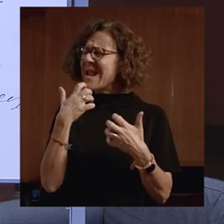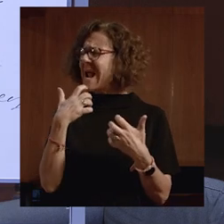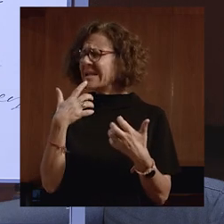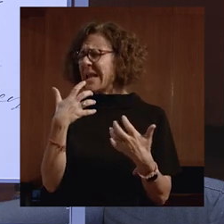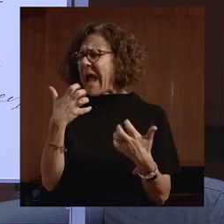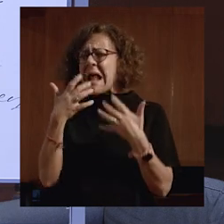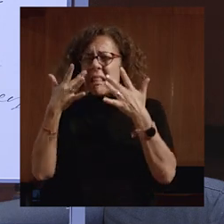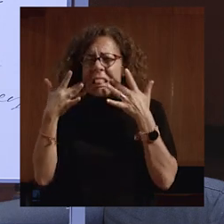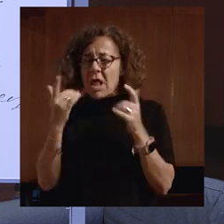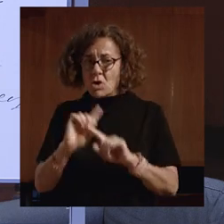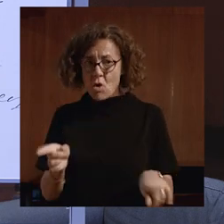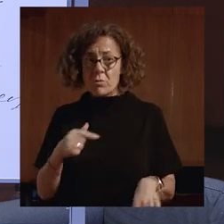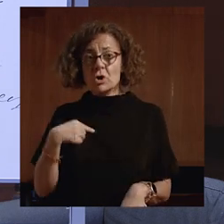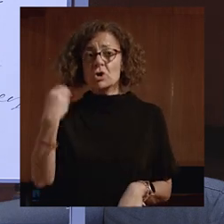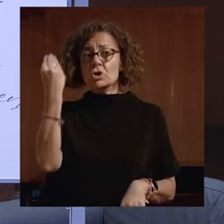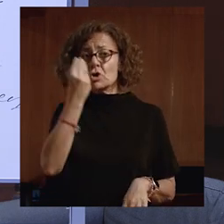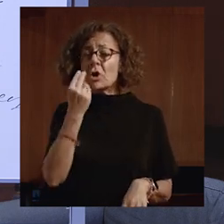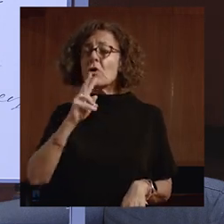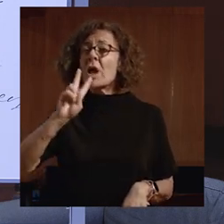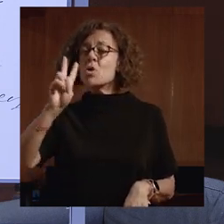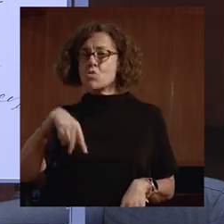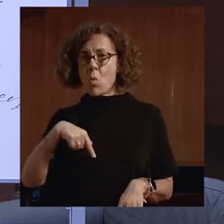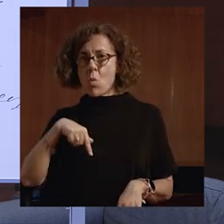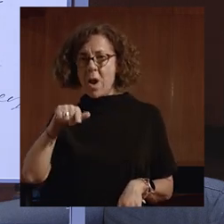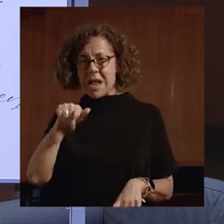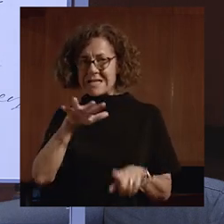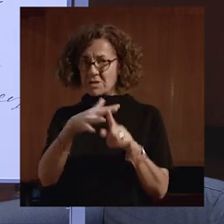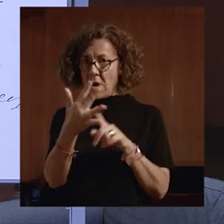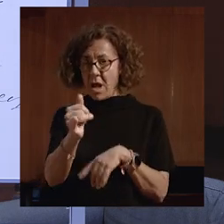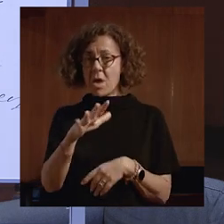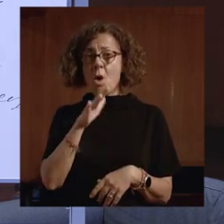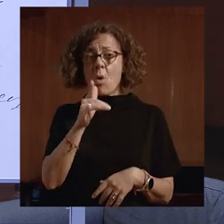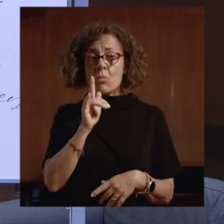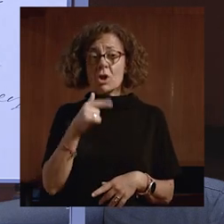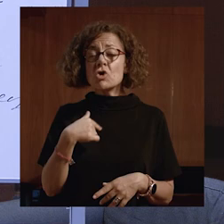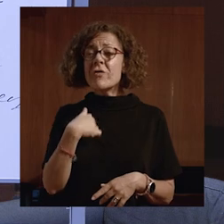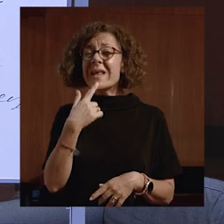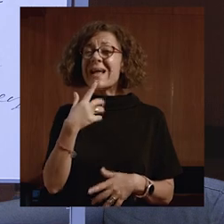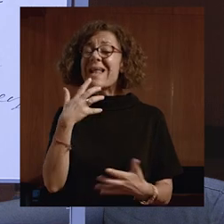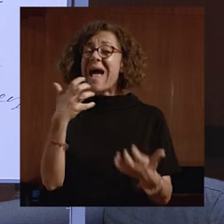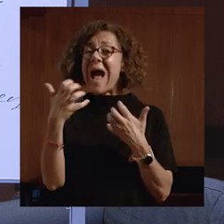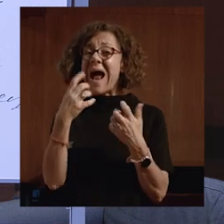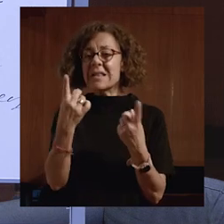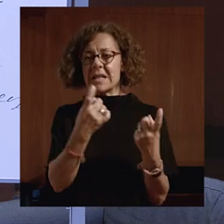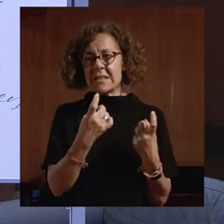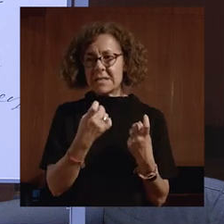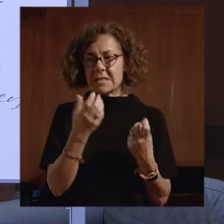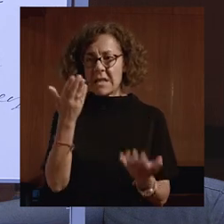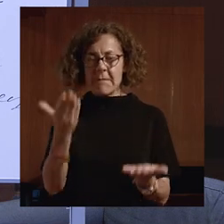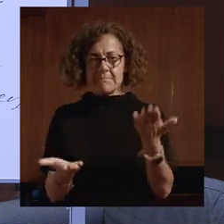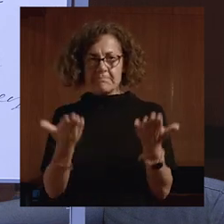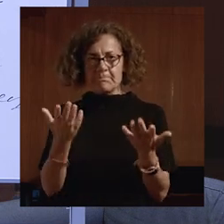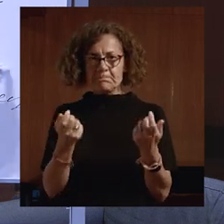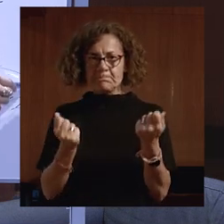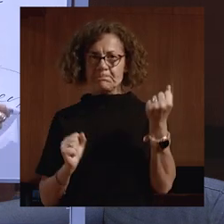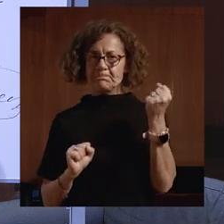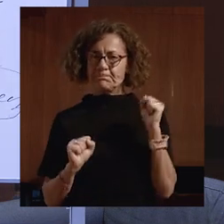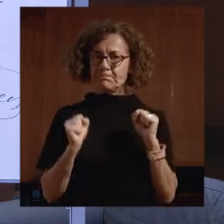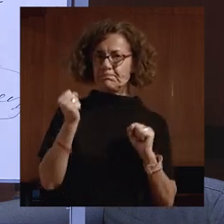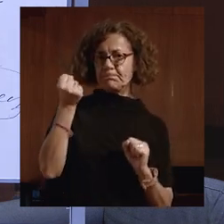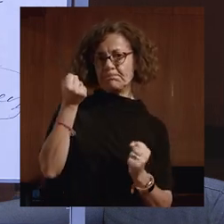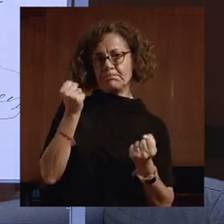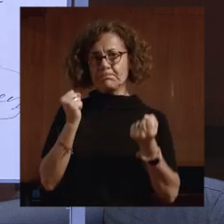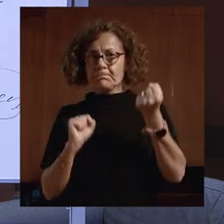más. Y yo creo, sinceramente, que nunca va a haber esa situación. Porque incluso diría que el arte hasta necesita esta tensión entre